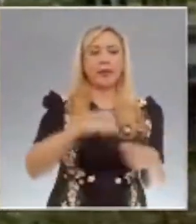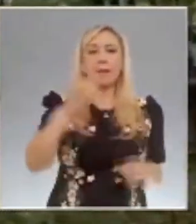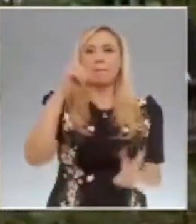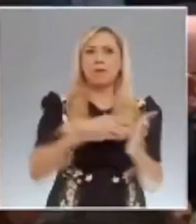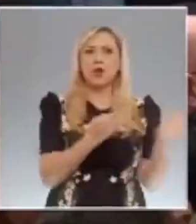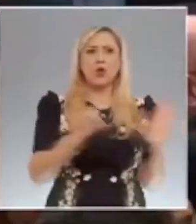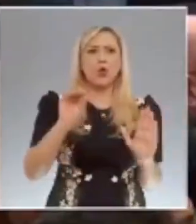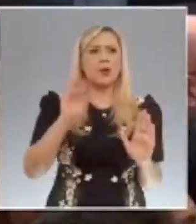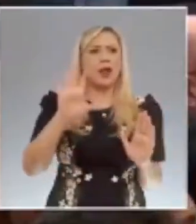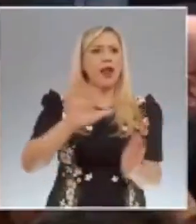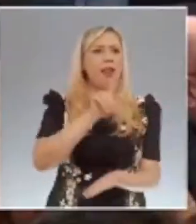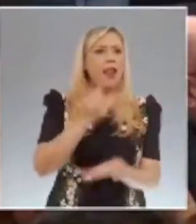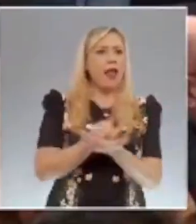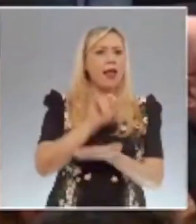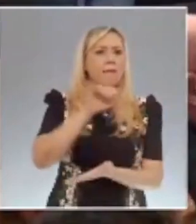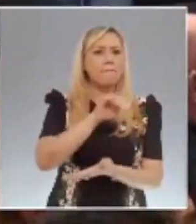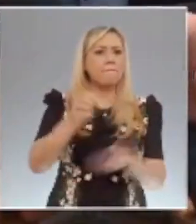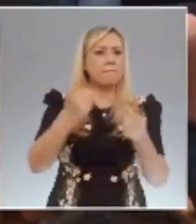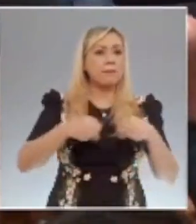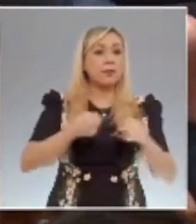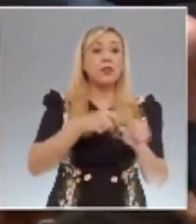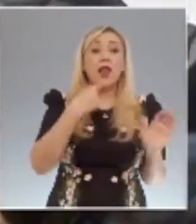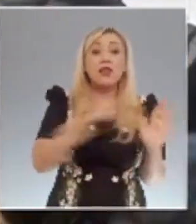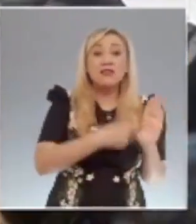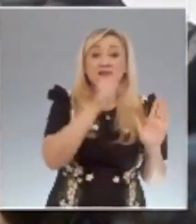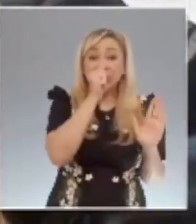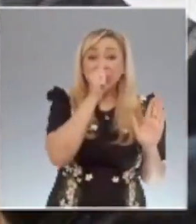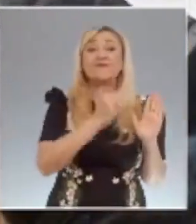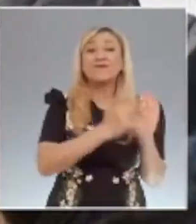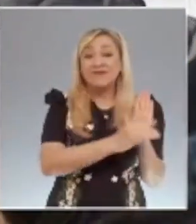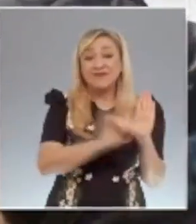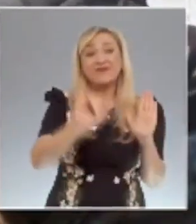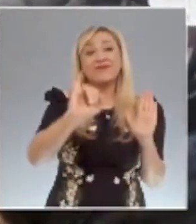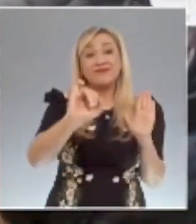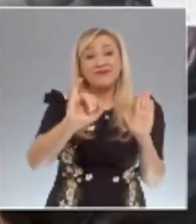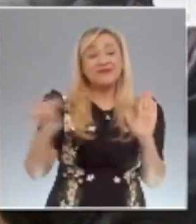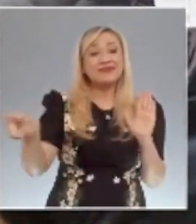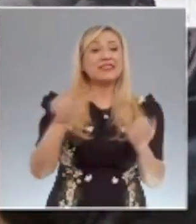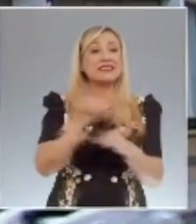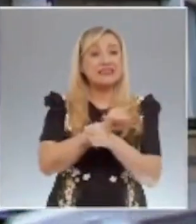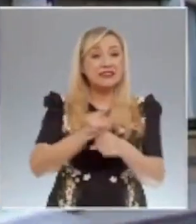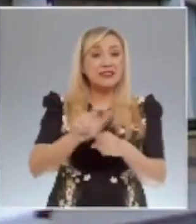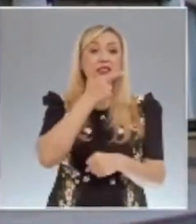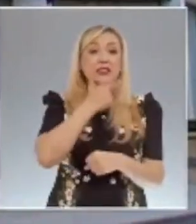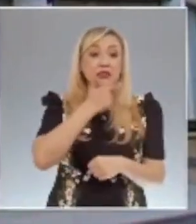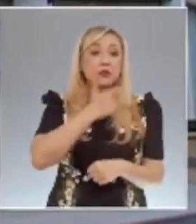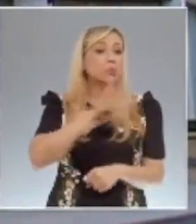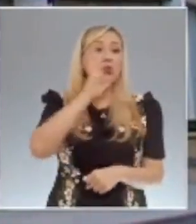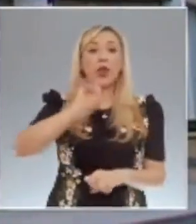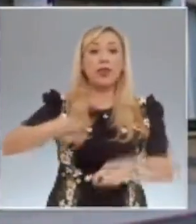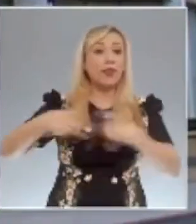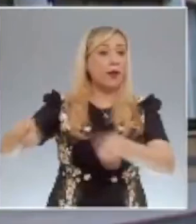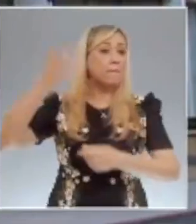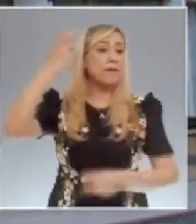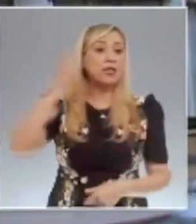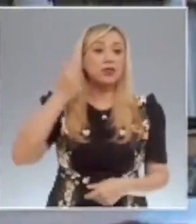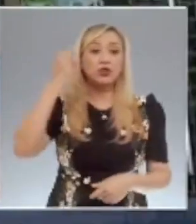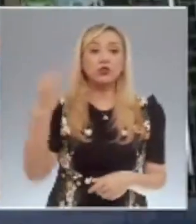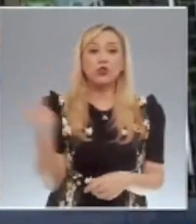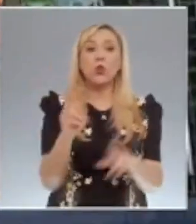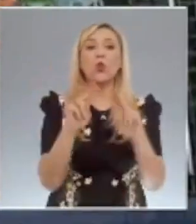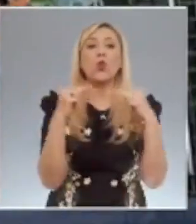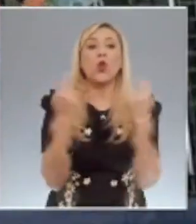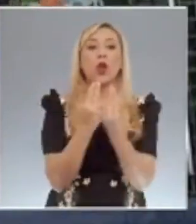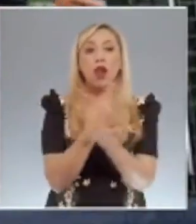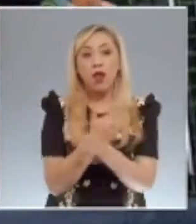la pensión por viudez a personas del mismo sexo unidas en matrimonio o concubinato esa ley contempla el derecho a la